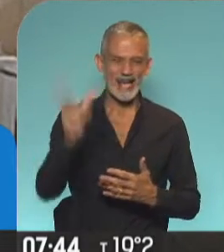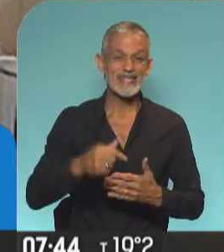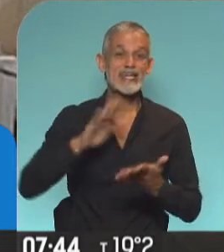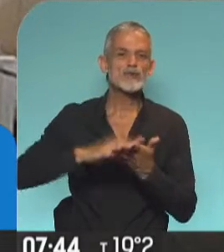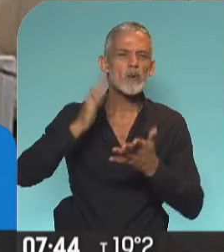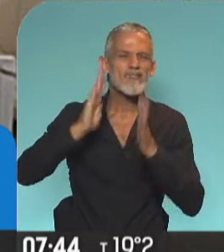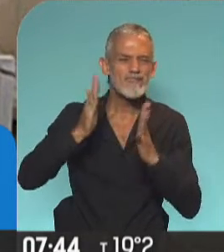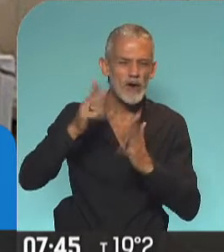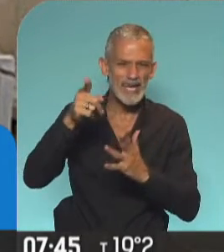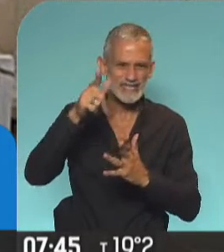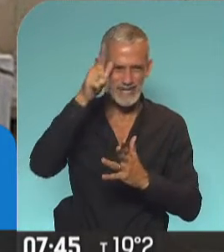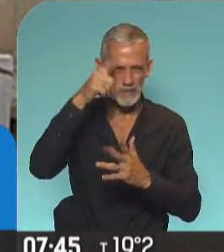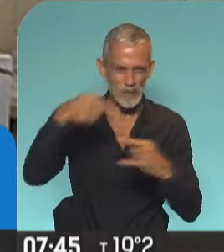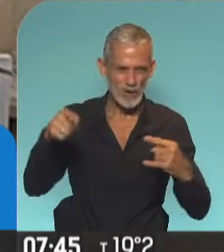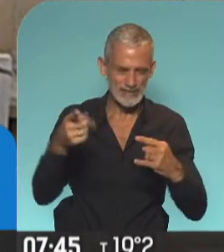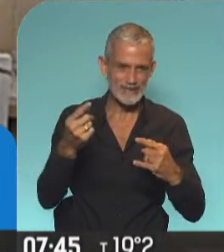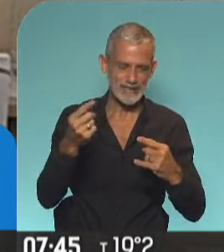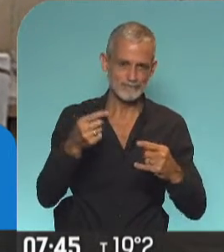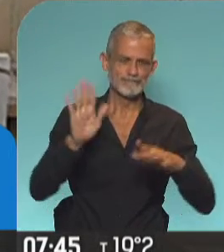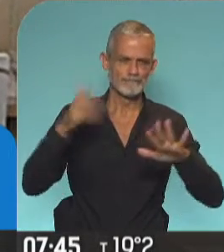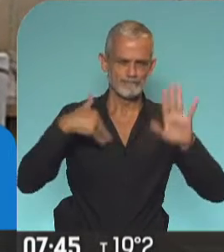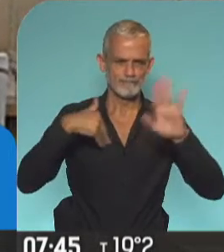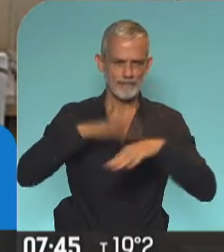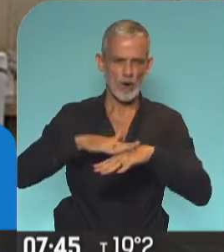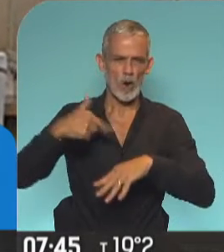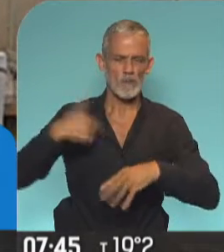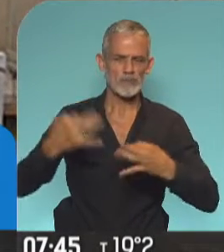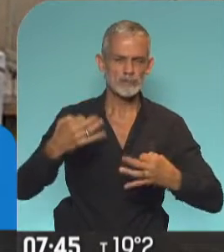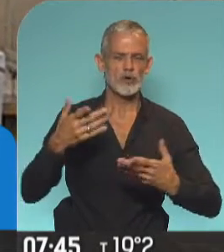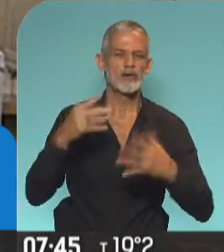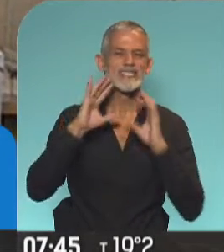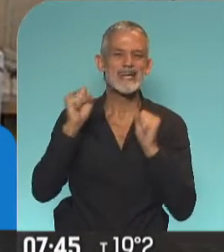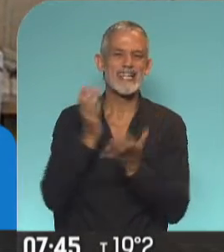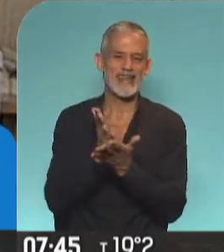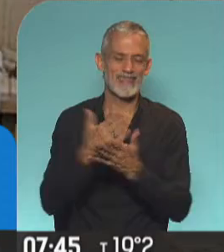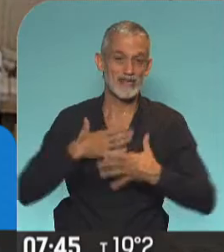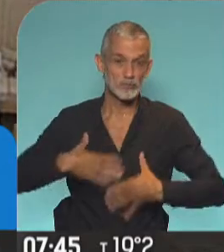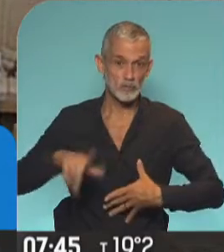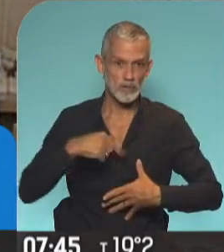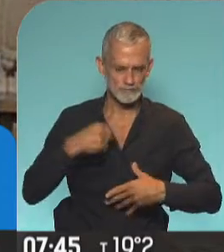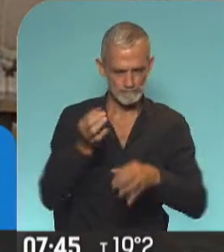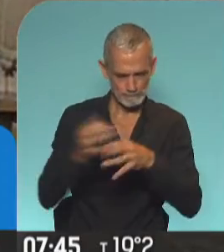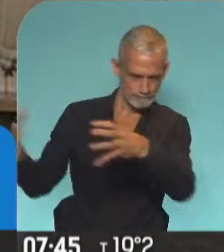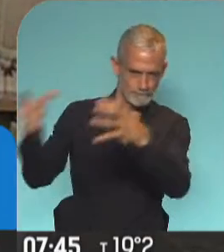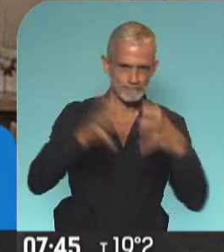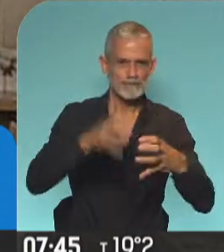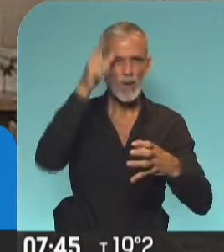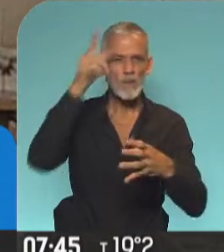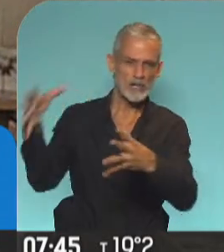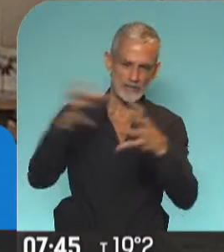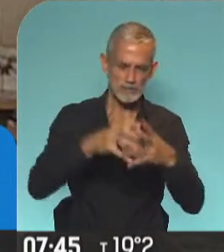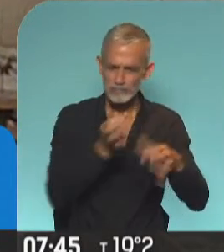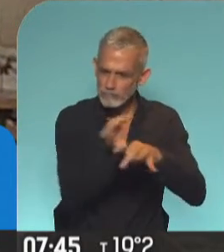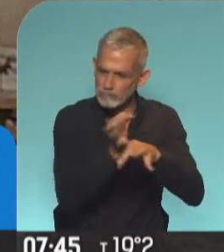violencia institucional. Y bueno, ahora nos comprometimos desde la Secretaría de Derechos Humanos a capacitar a las fuerzas de seguridad